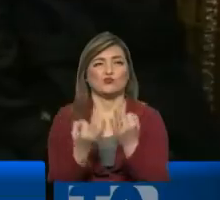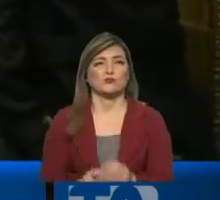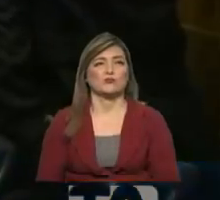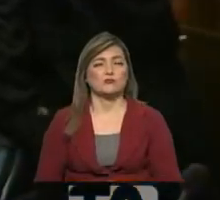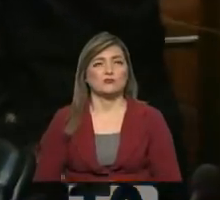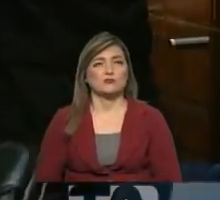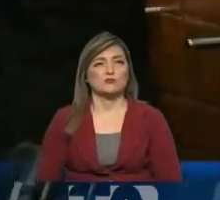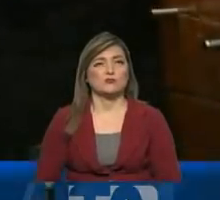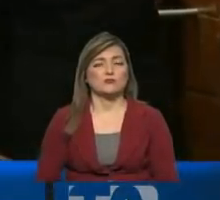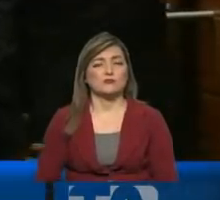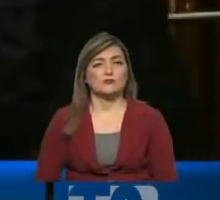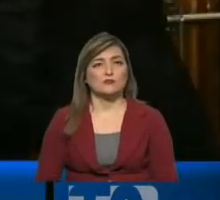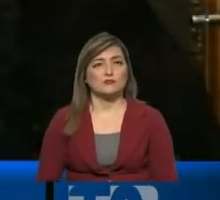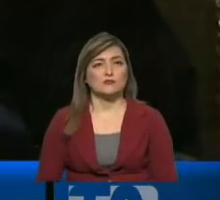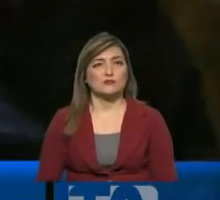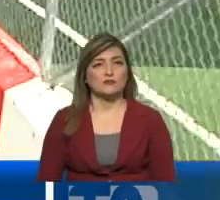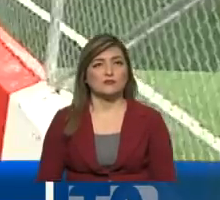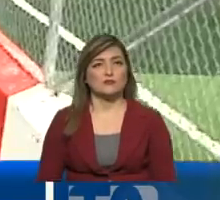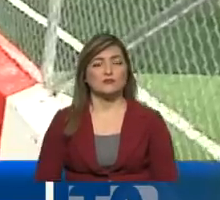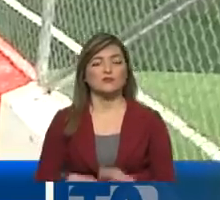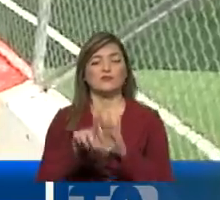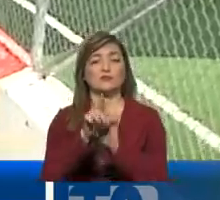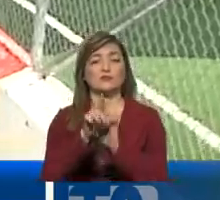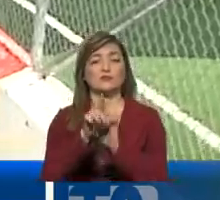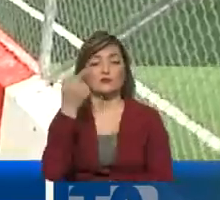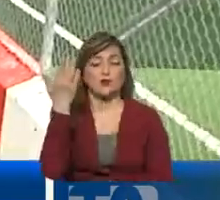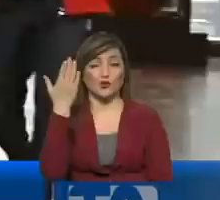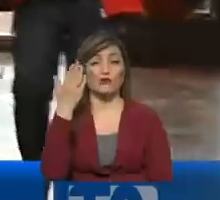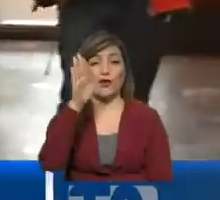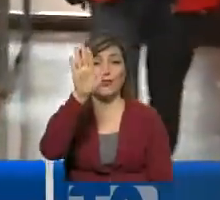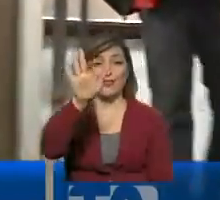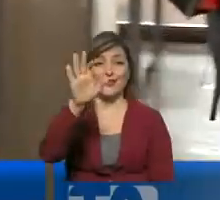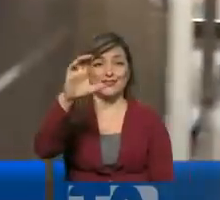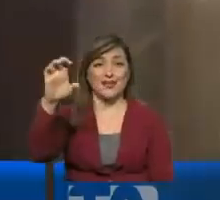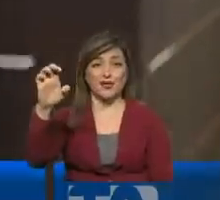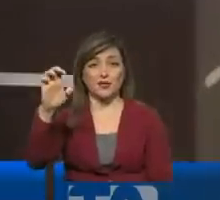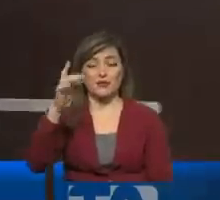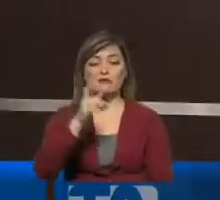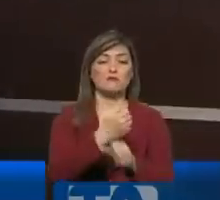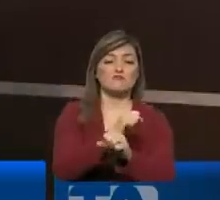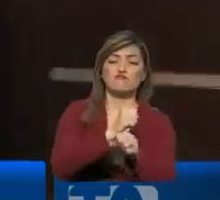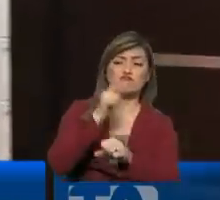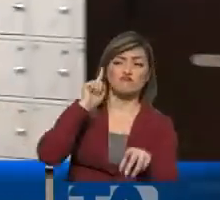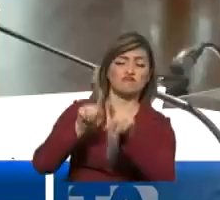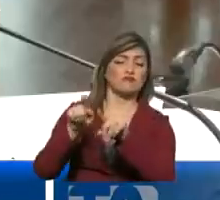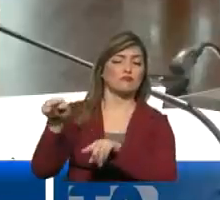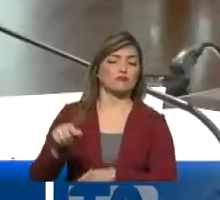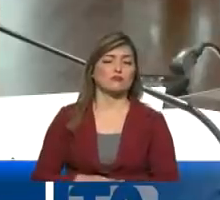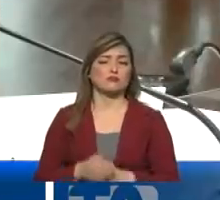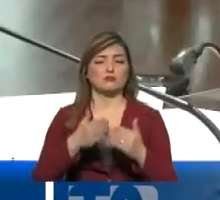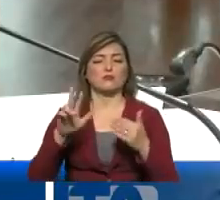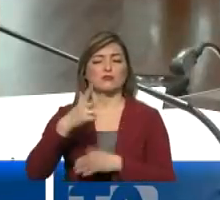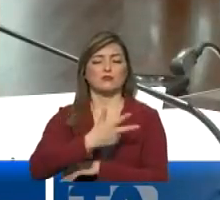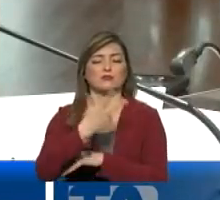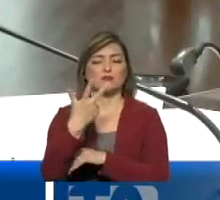familia. Lo que corresponde ahora, según lo estipula la ley, es que Yunda podrá interpelar esta decisión en el contencioso electoral en un plazo